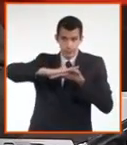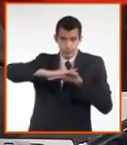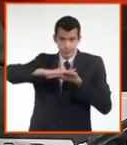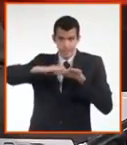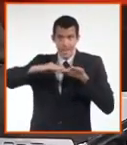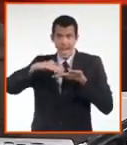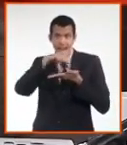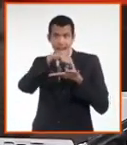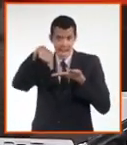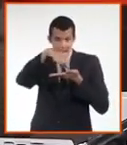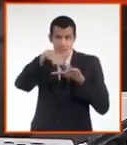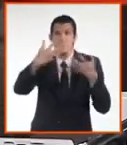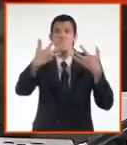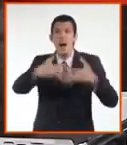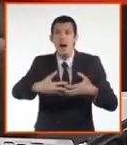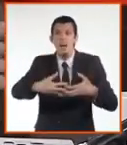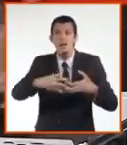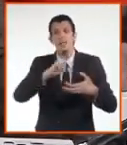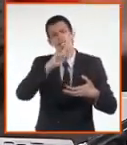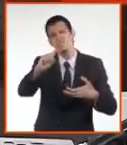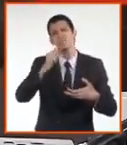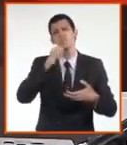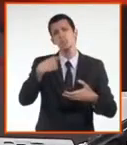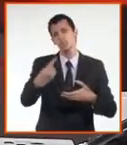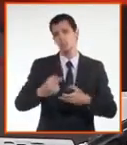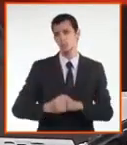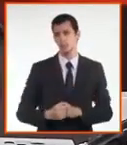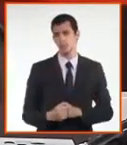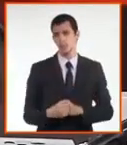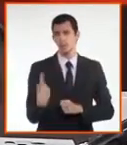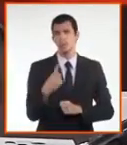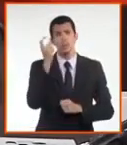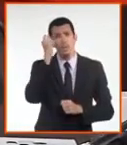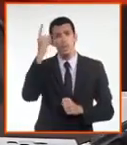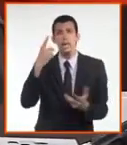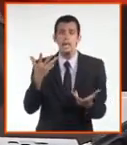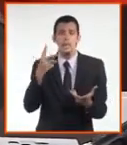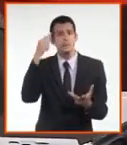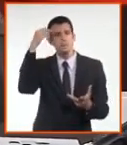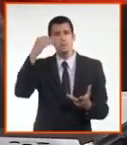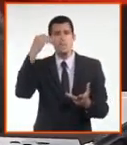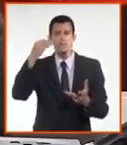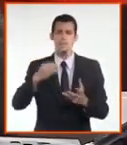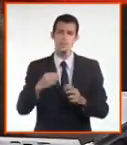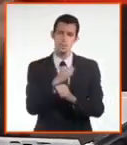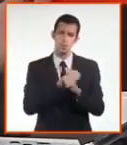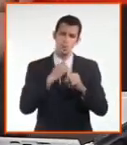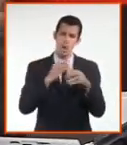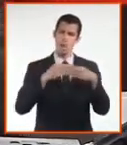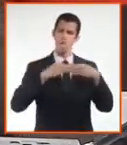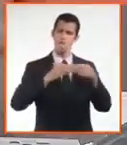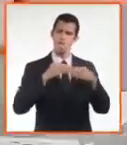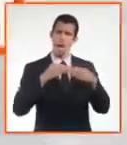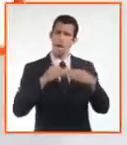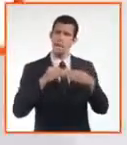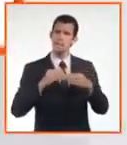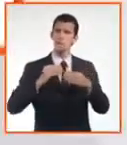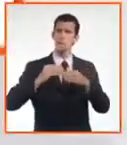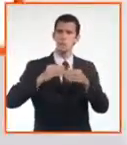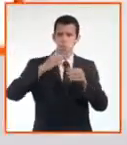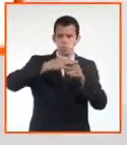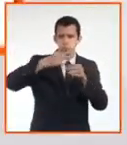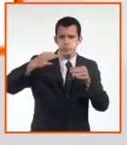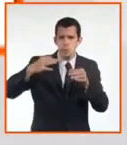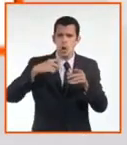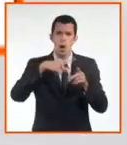entonces esto nos dio la posibilidad que pudiera llegar el material y si no hubiéramos tenido eso en cuatro meses